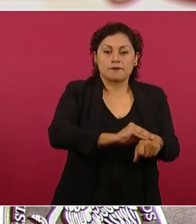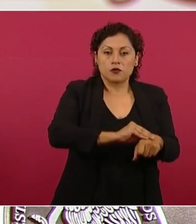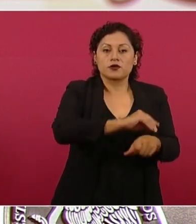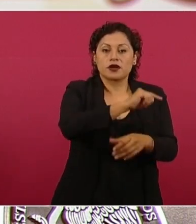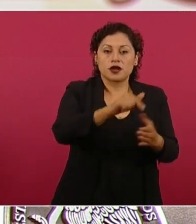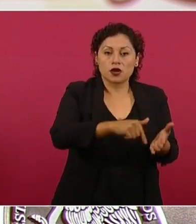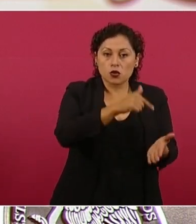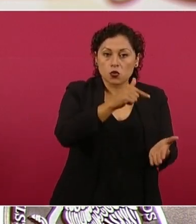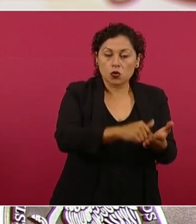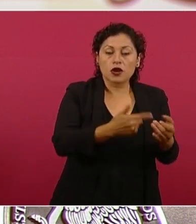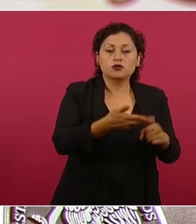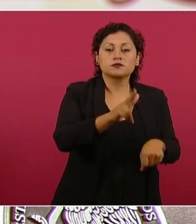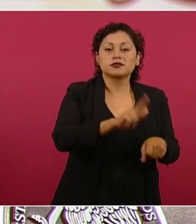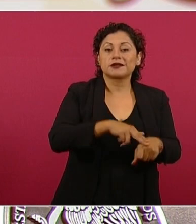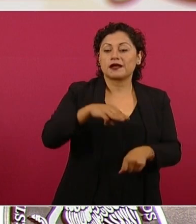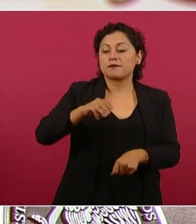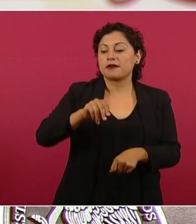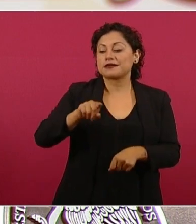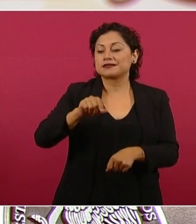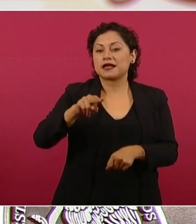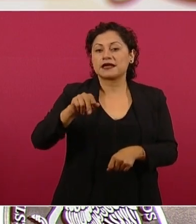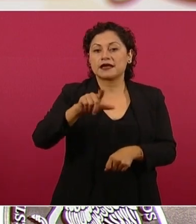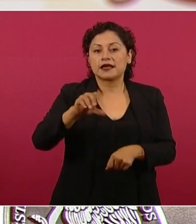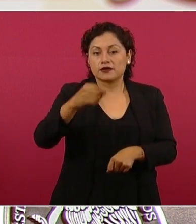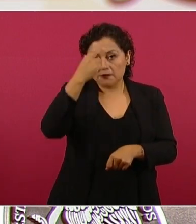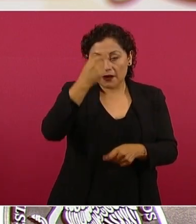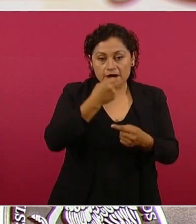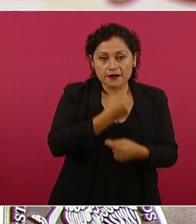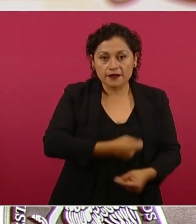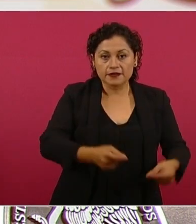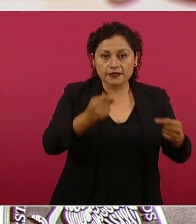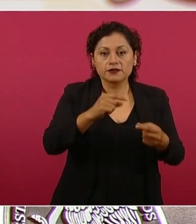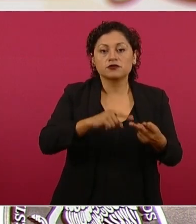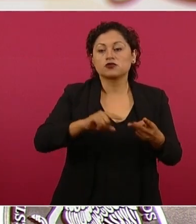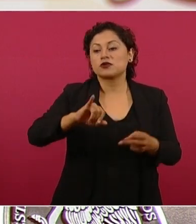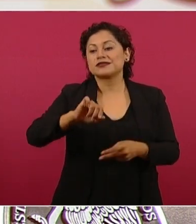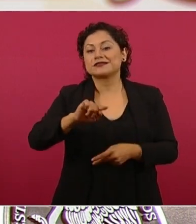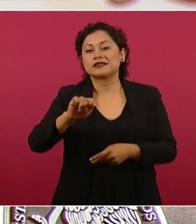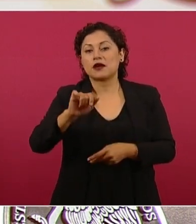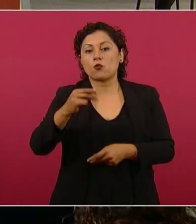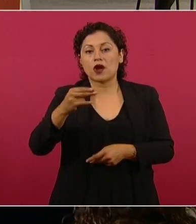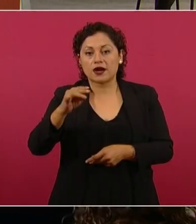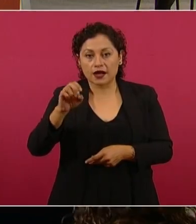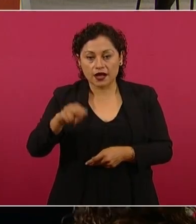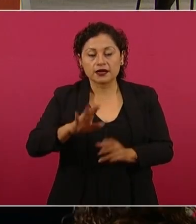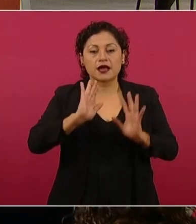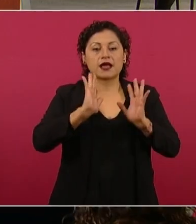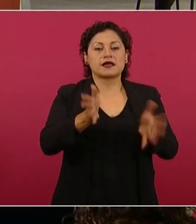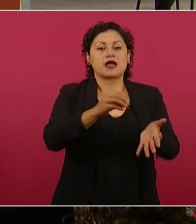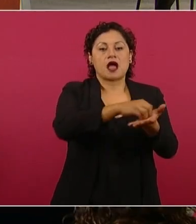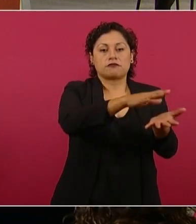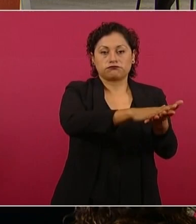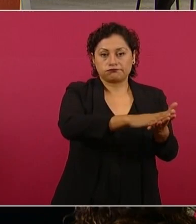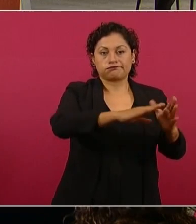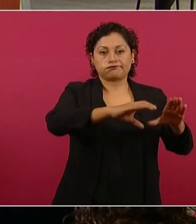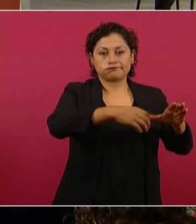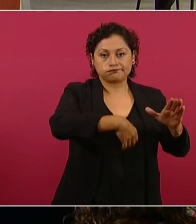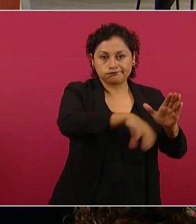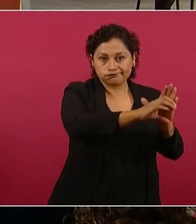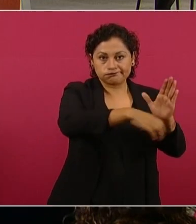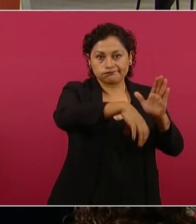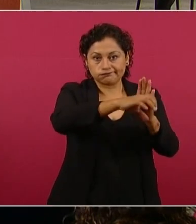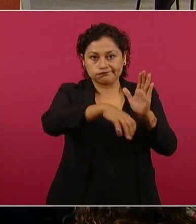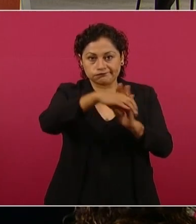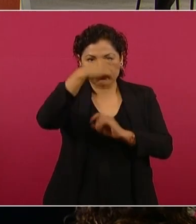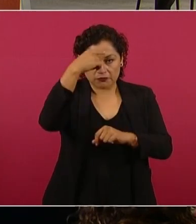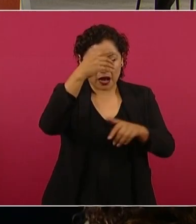hospitales de Manzanillo, en el Materno Infantil de Colima y en Ixtlahuacán, así como espacios de urgencias, de trabajo social,